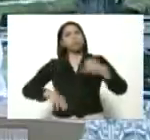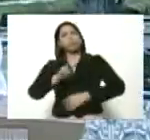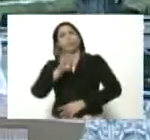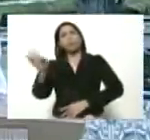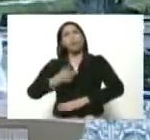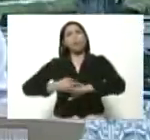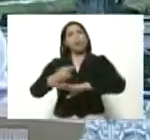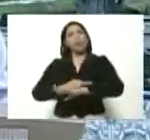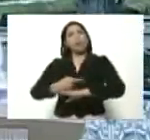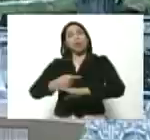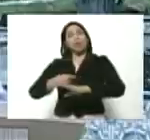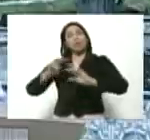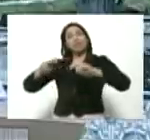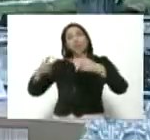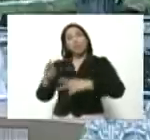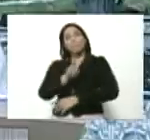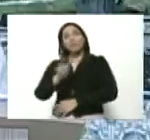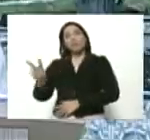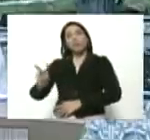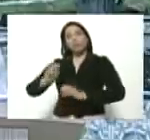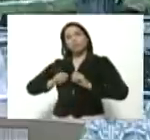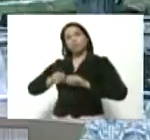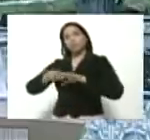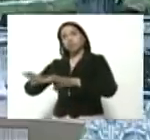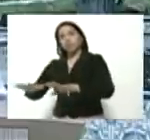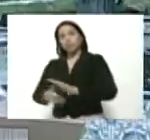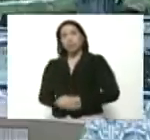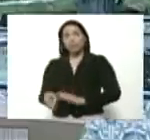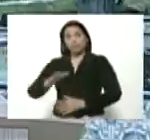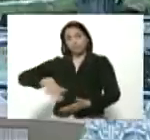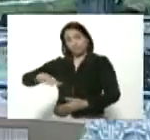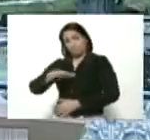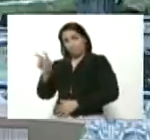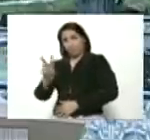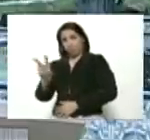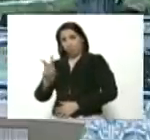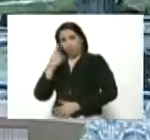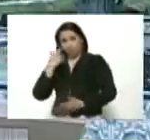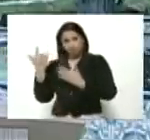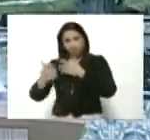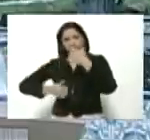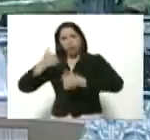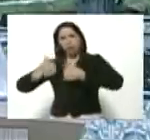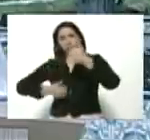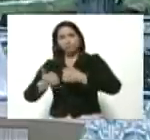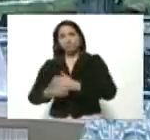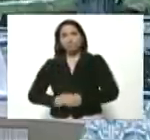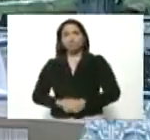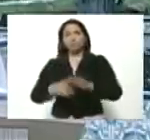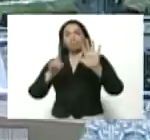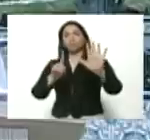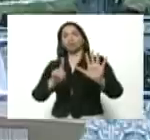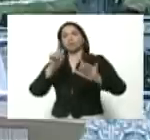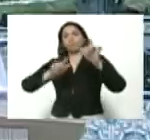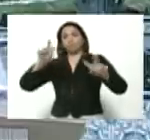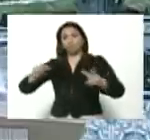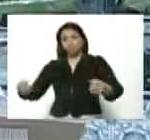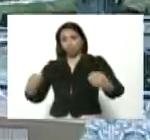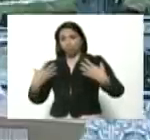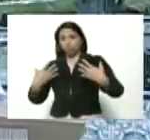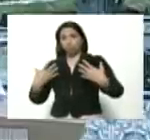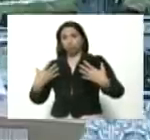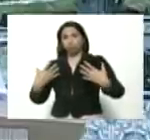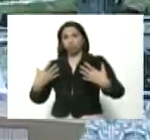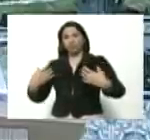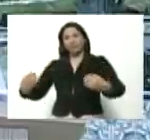registrado 22 casos a nivel nacional de los cuales 6 ellos son de